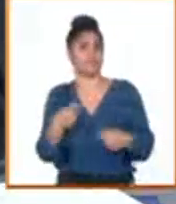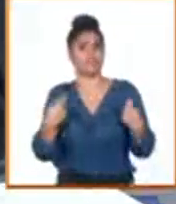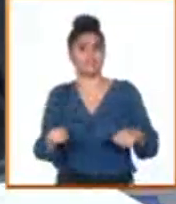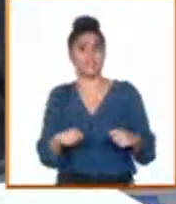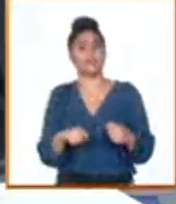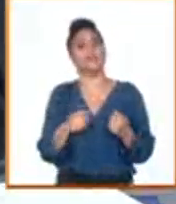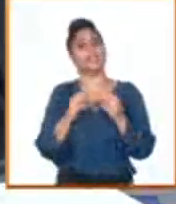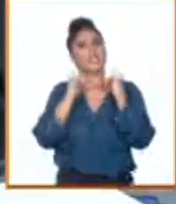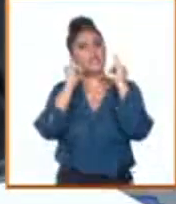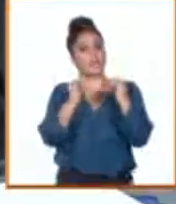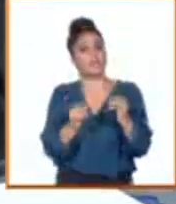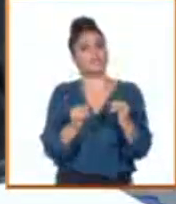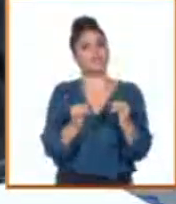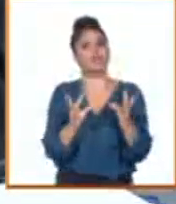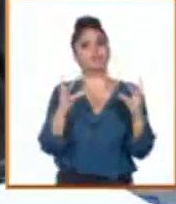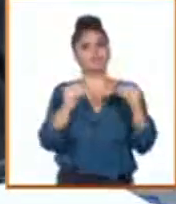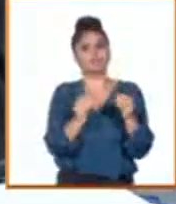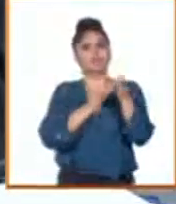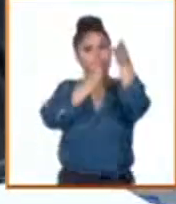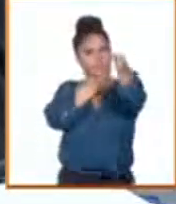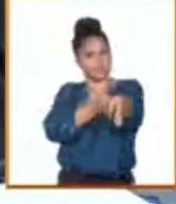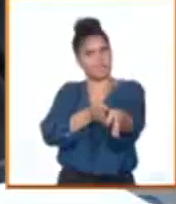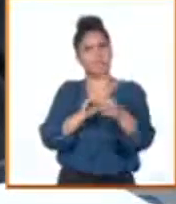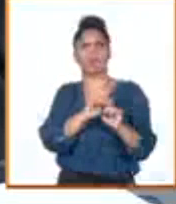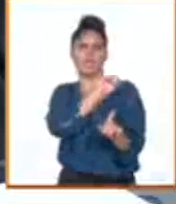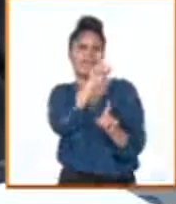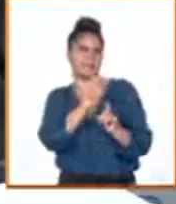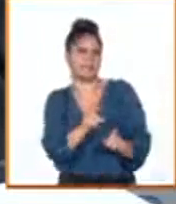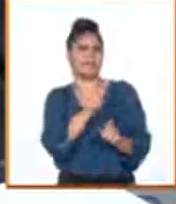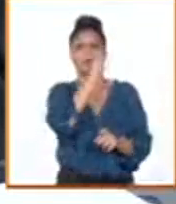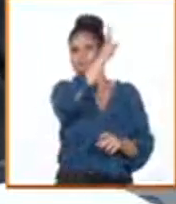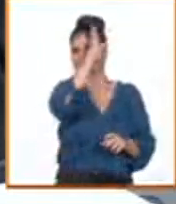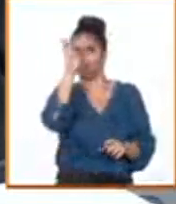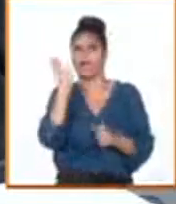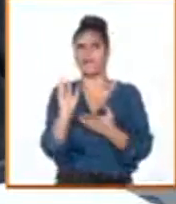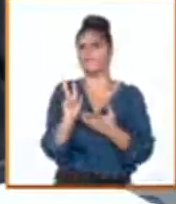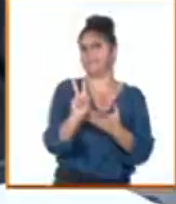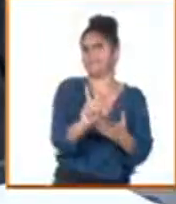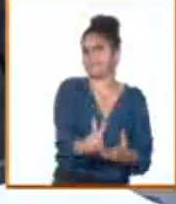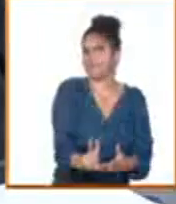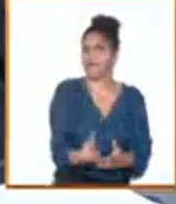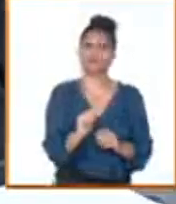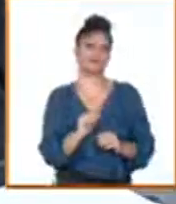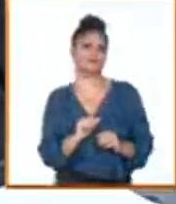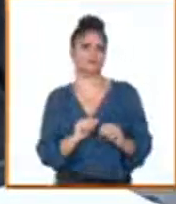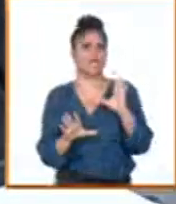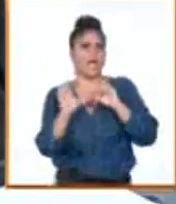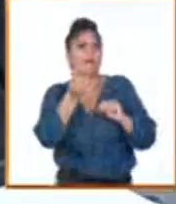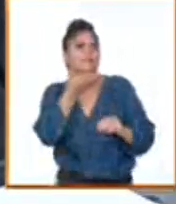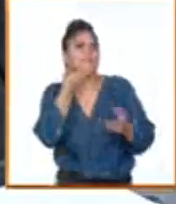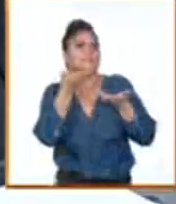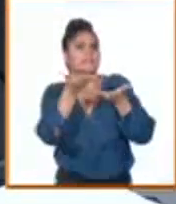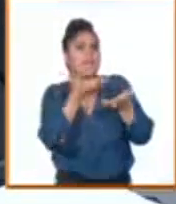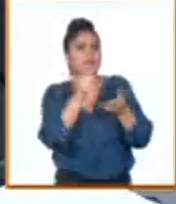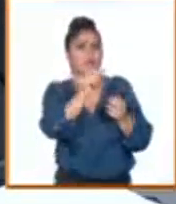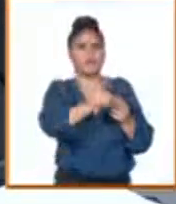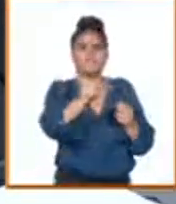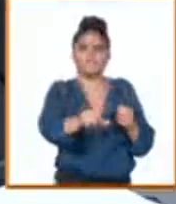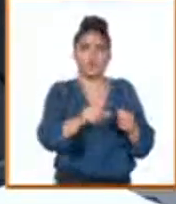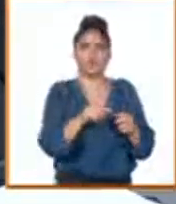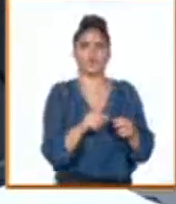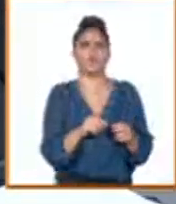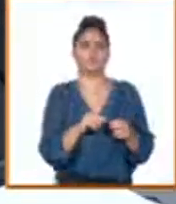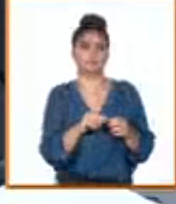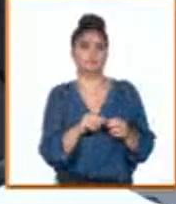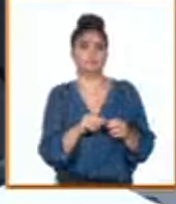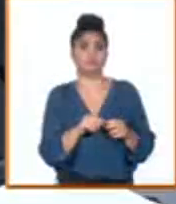Usted tiene que hacerlo con inmediatez. Porque si ha sido un reclamo de los últimos congresos, de los documentos